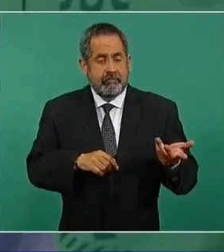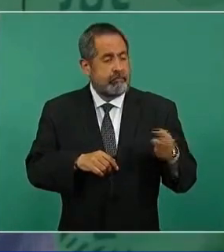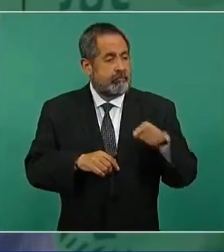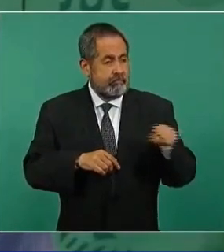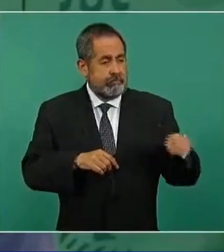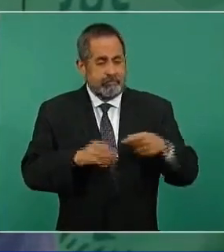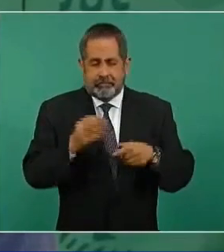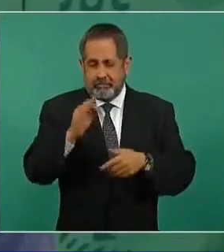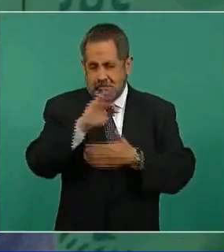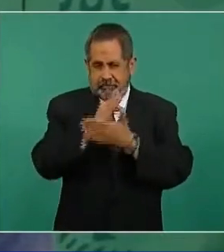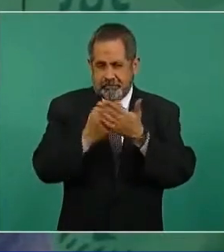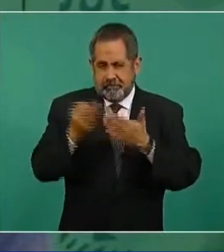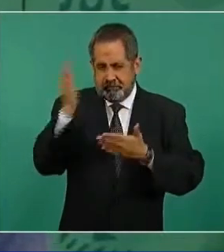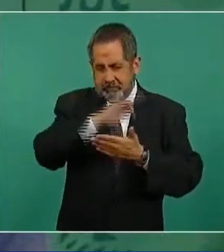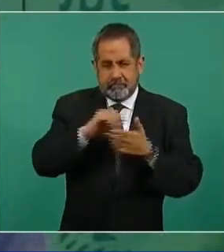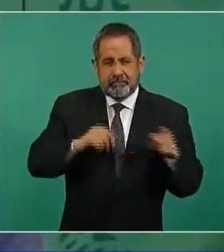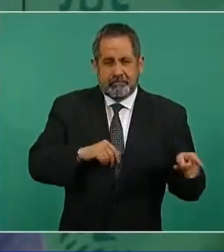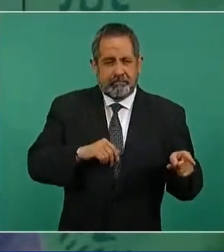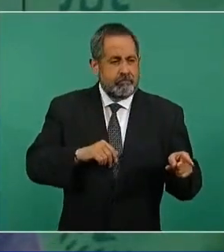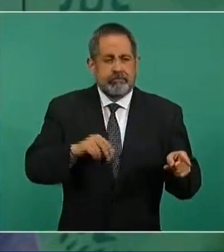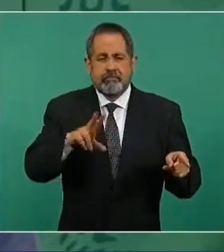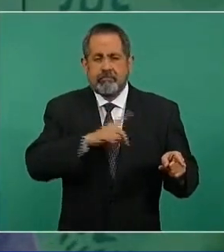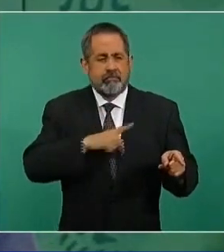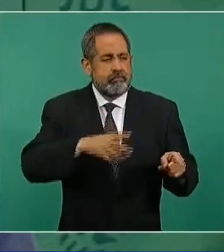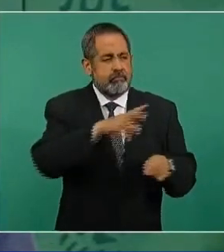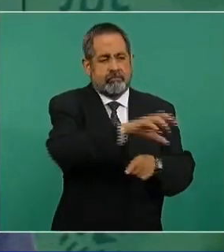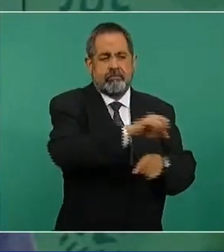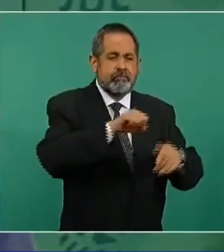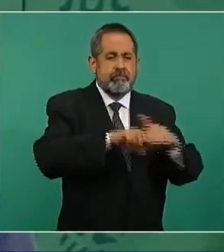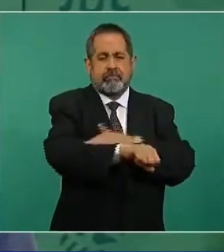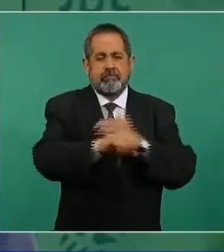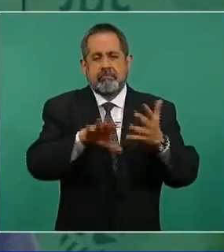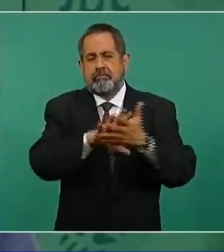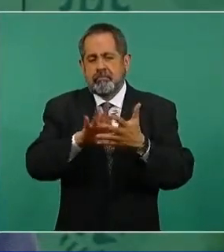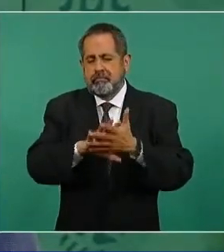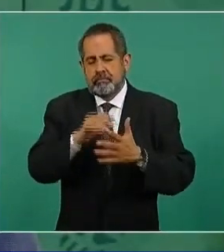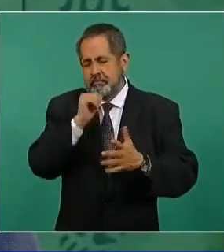sujetos a prisión